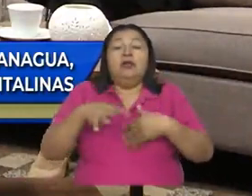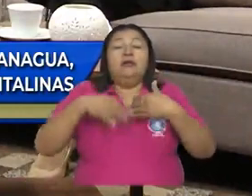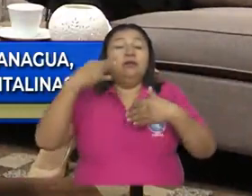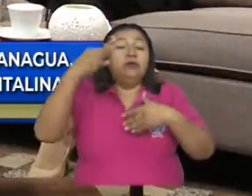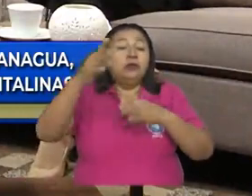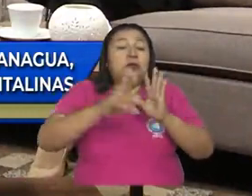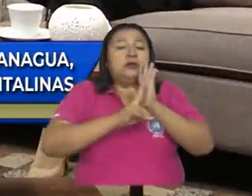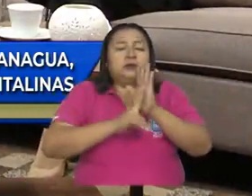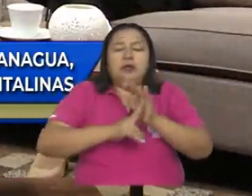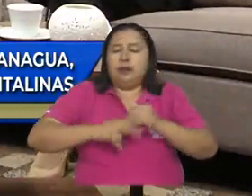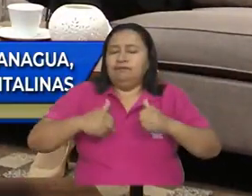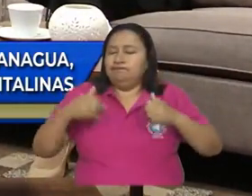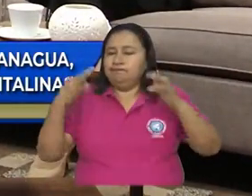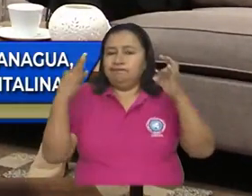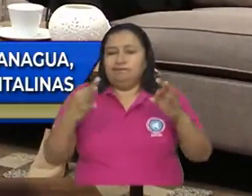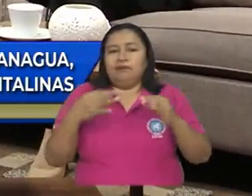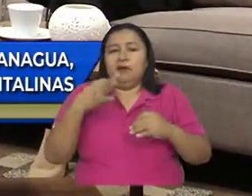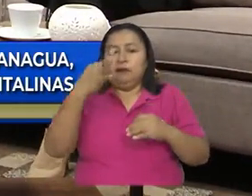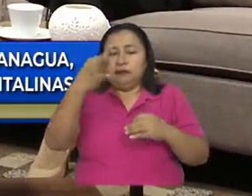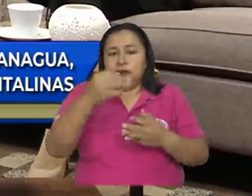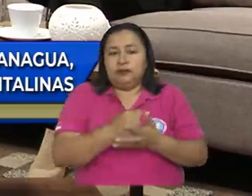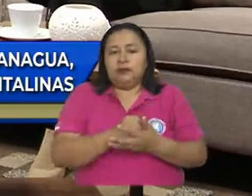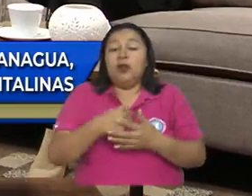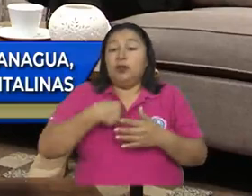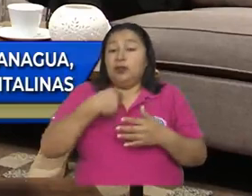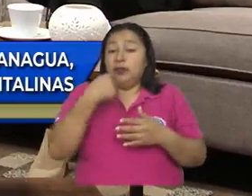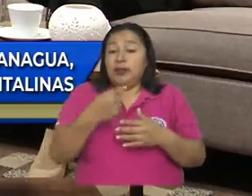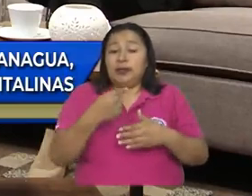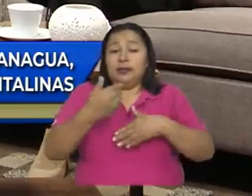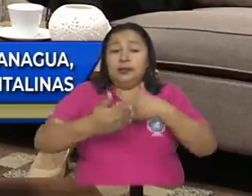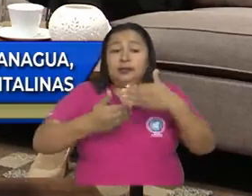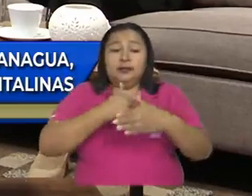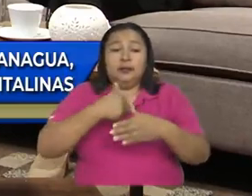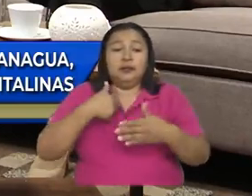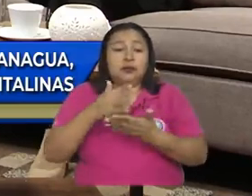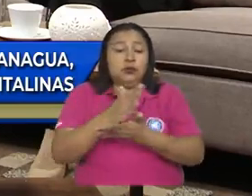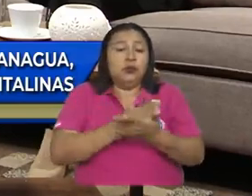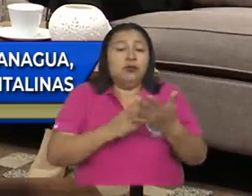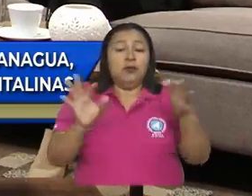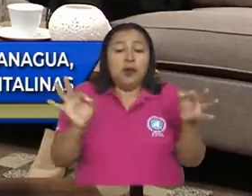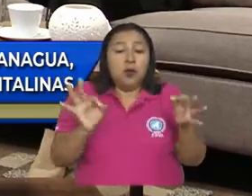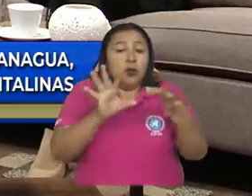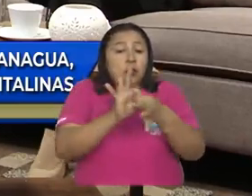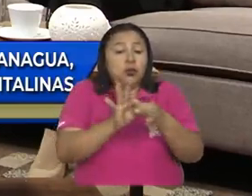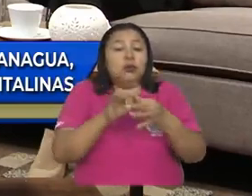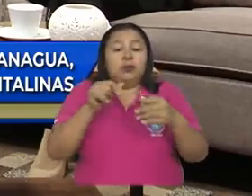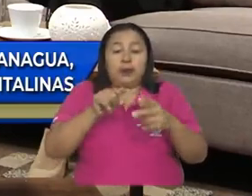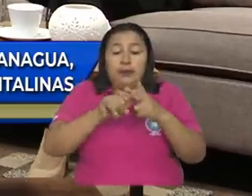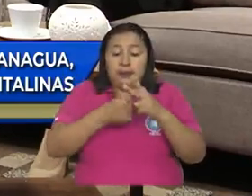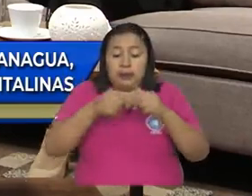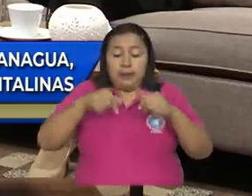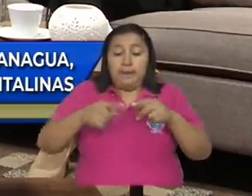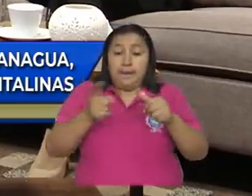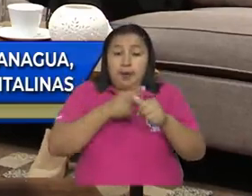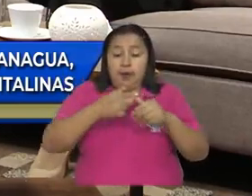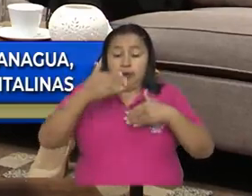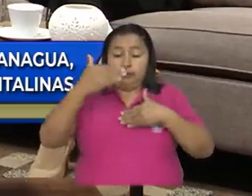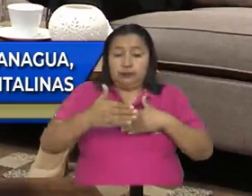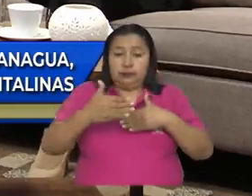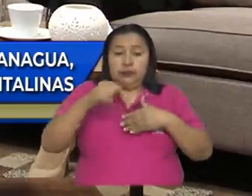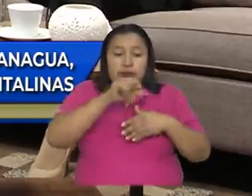ser extraordinario. Entonces, como te mencionaba, eso lo vamos a, de una forma simultánea, vamos a empezar con el primer tramo que nace